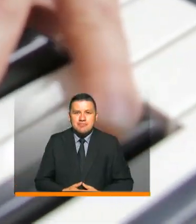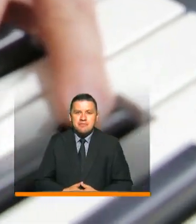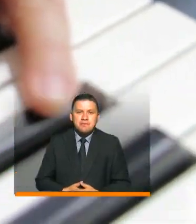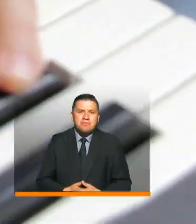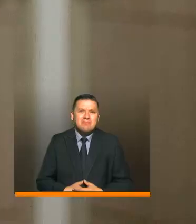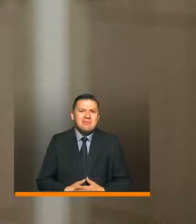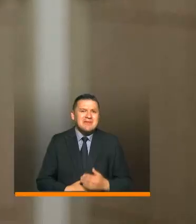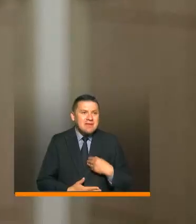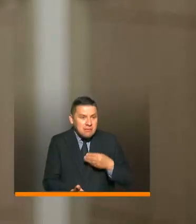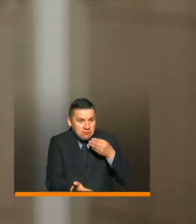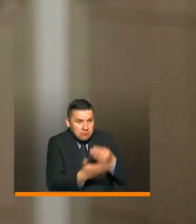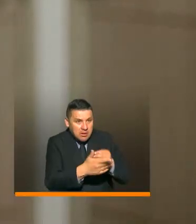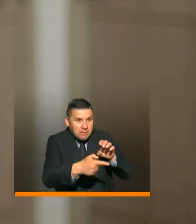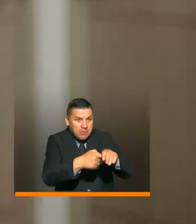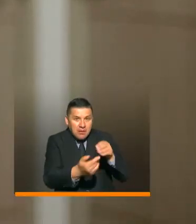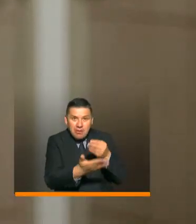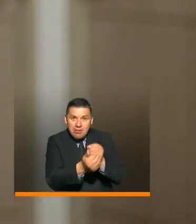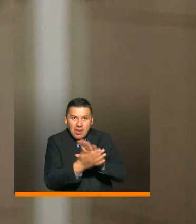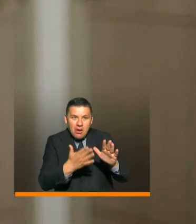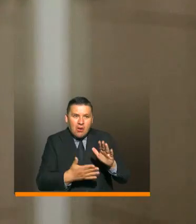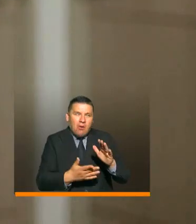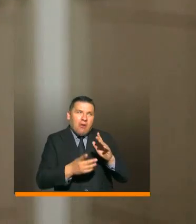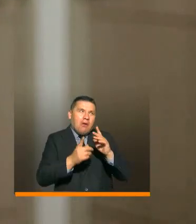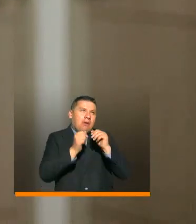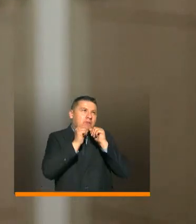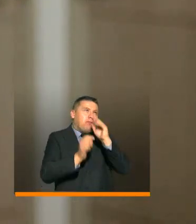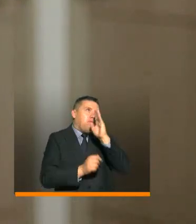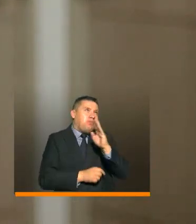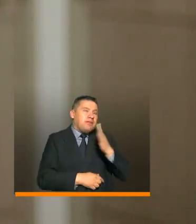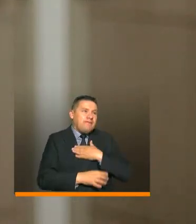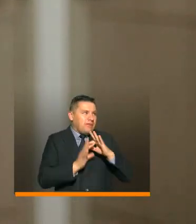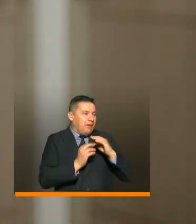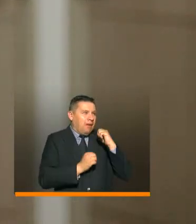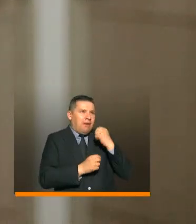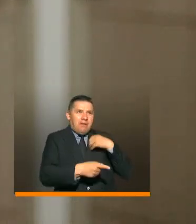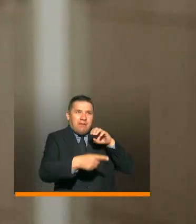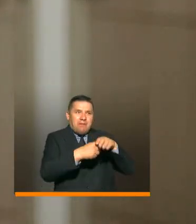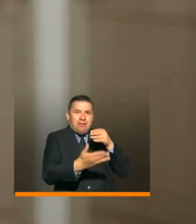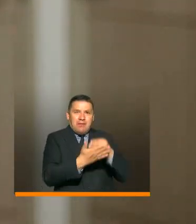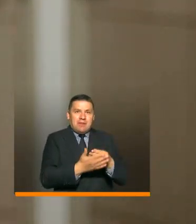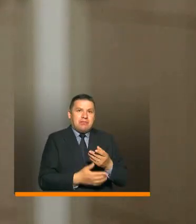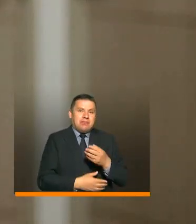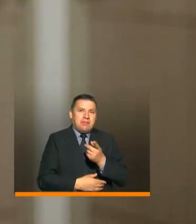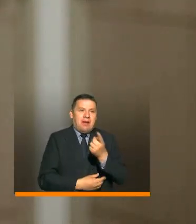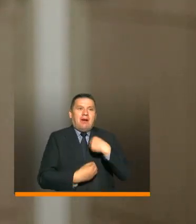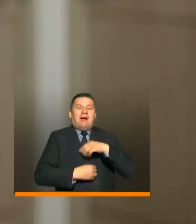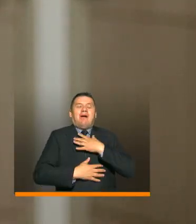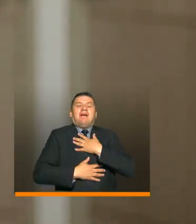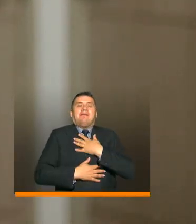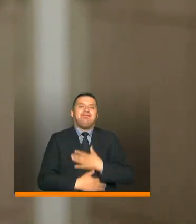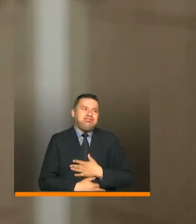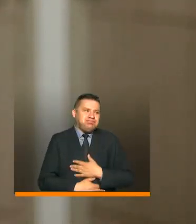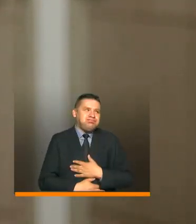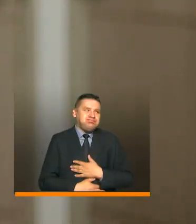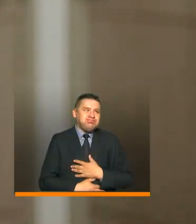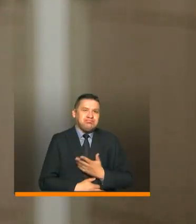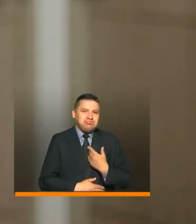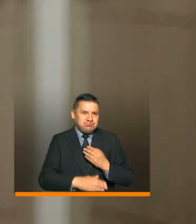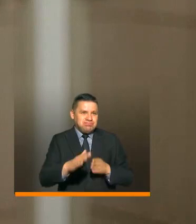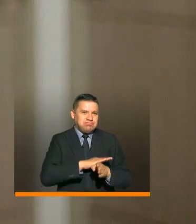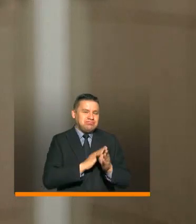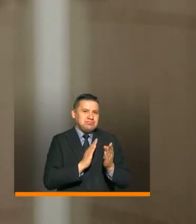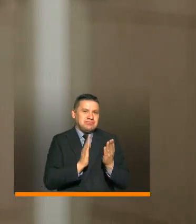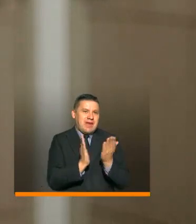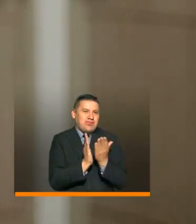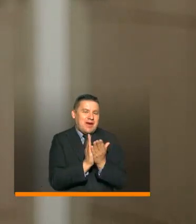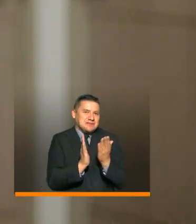No tener que pagar por mi matrícula fue una bendición para mí, para mi familia, ya que nos dio esa tranquilidad de poder acceder a la